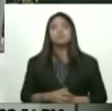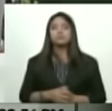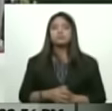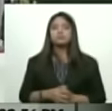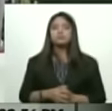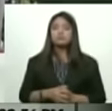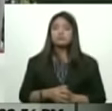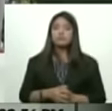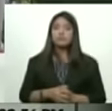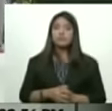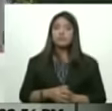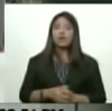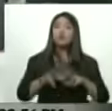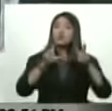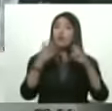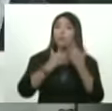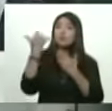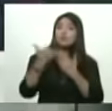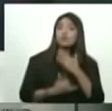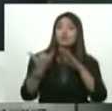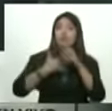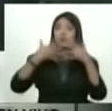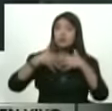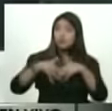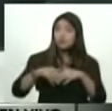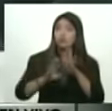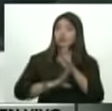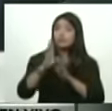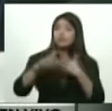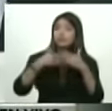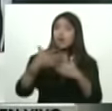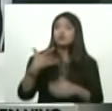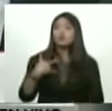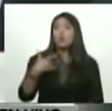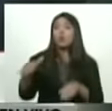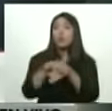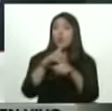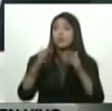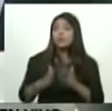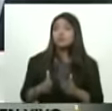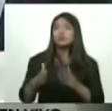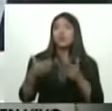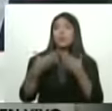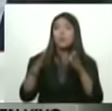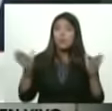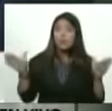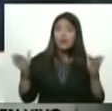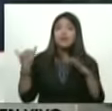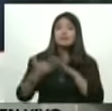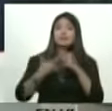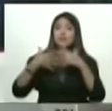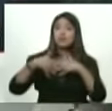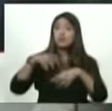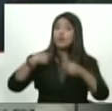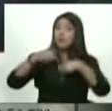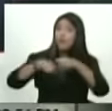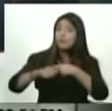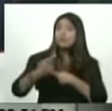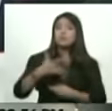inversión en nuevos proyectos industriales. Así que la verdad es que yo, como ministro del Poder Popular para la Industria y el Comercio, me siento